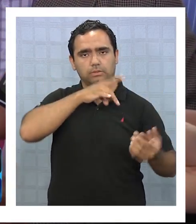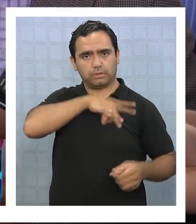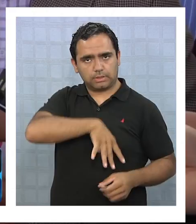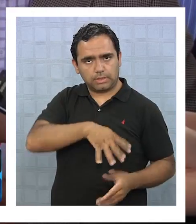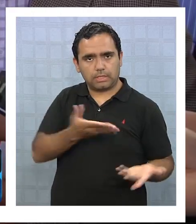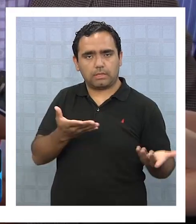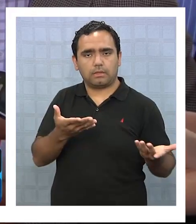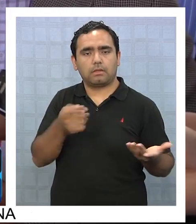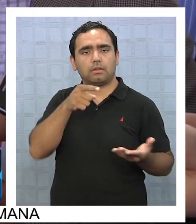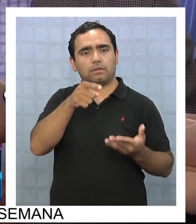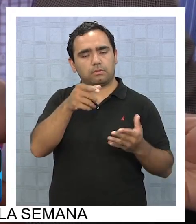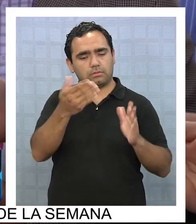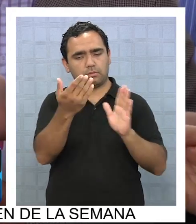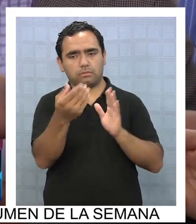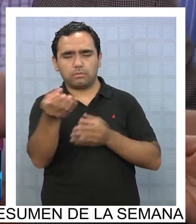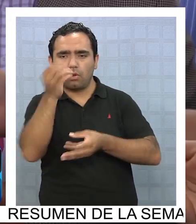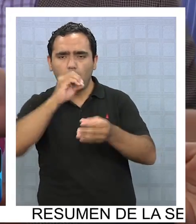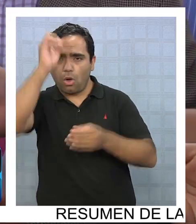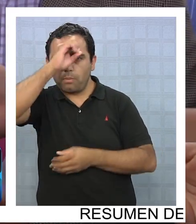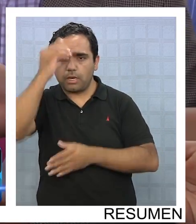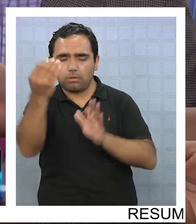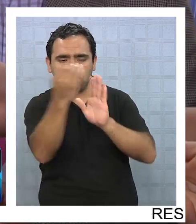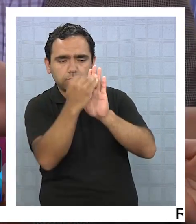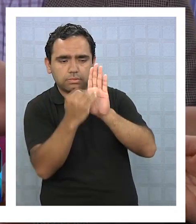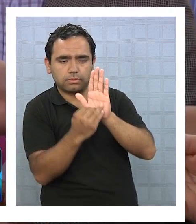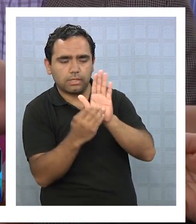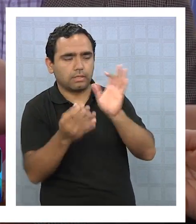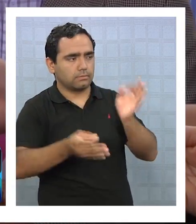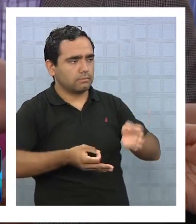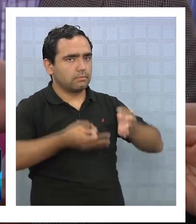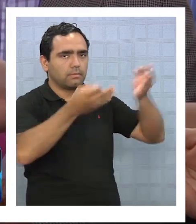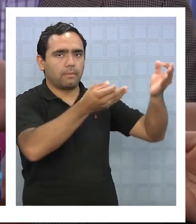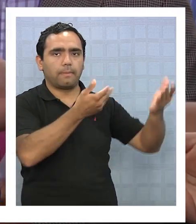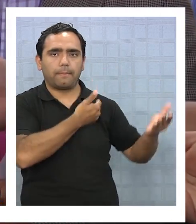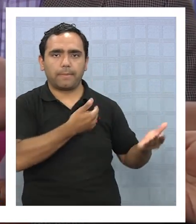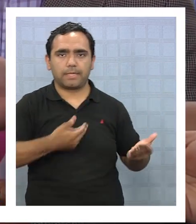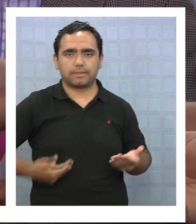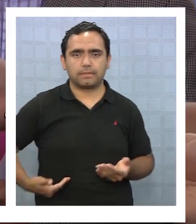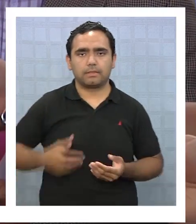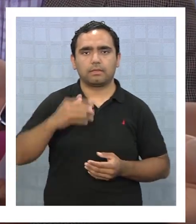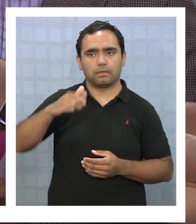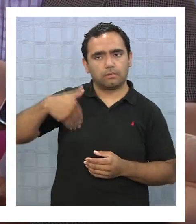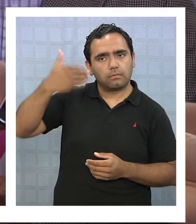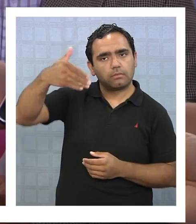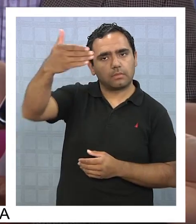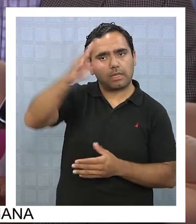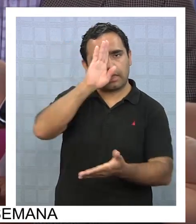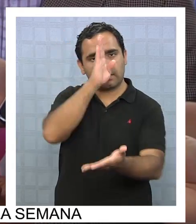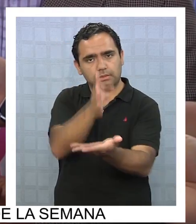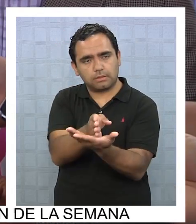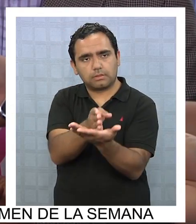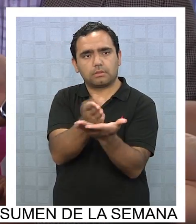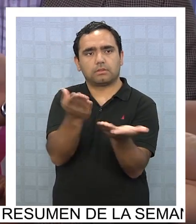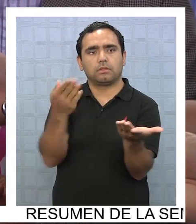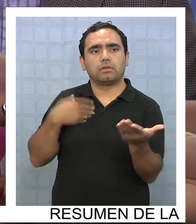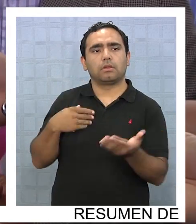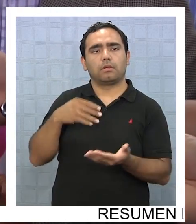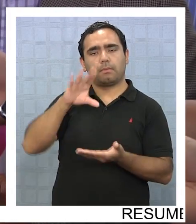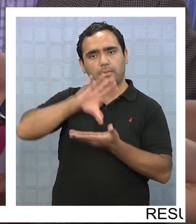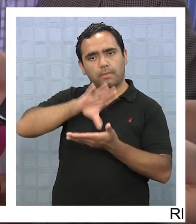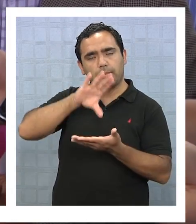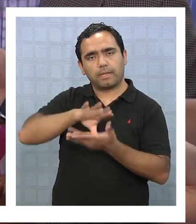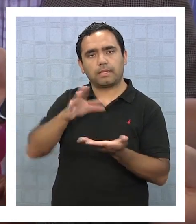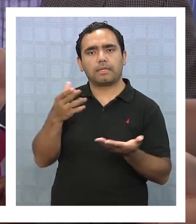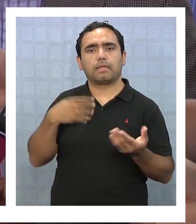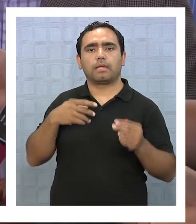va a ser entregado a la presidencia para que sean considerados en las próximas decisiones que se tomen en el país con